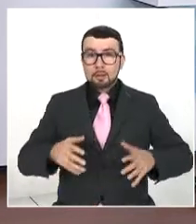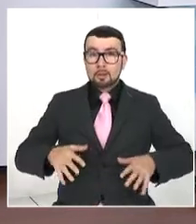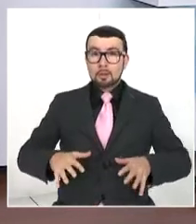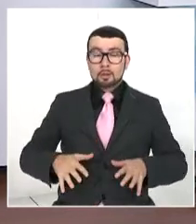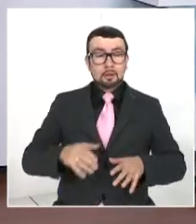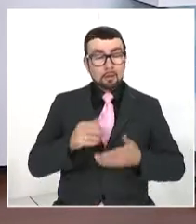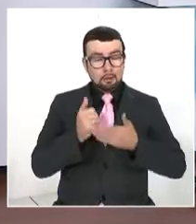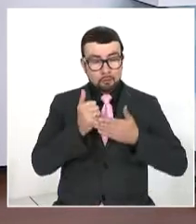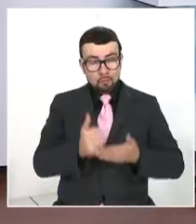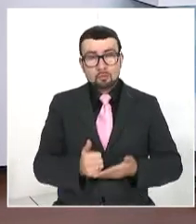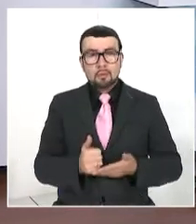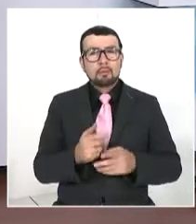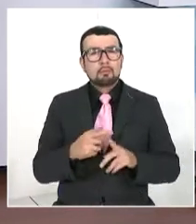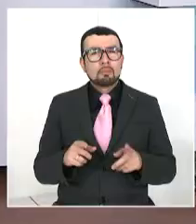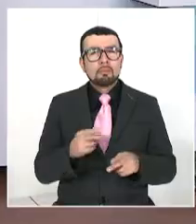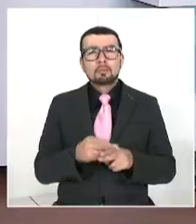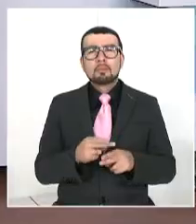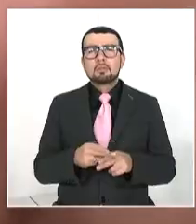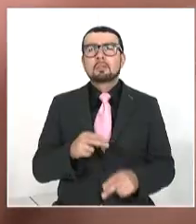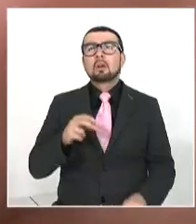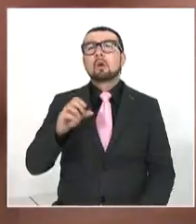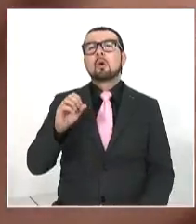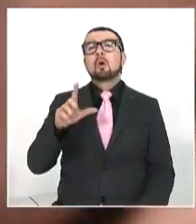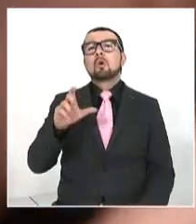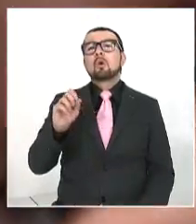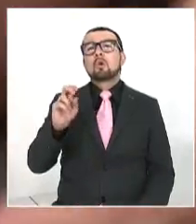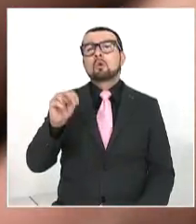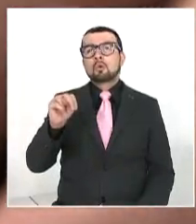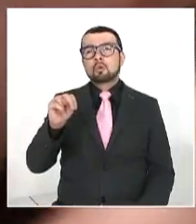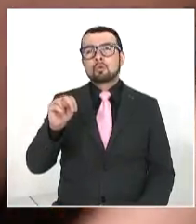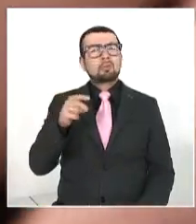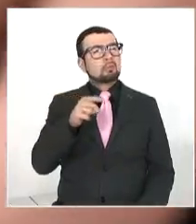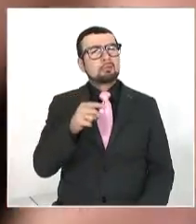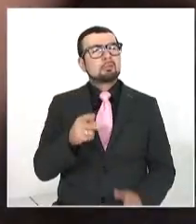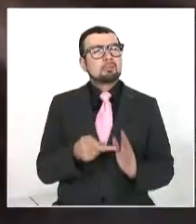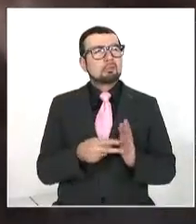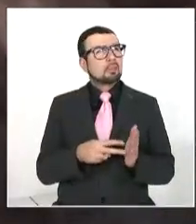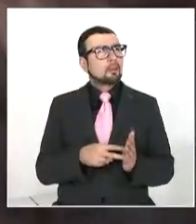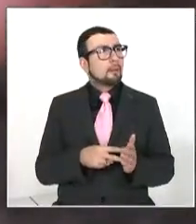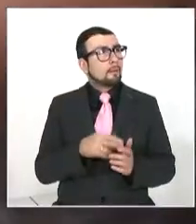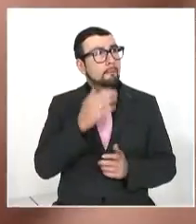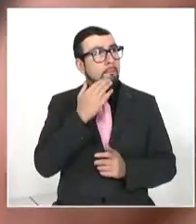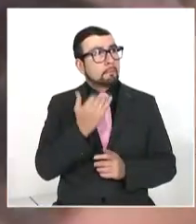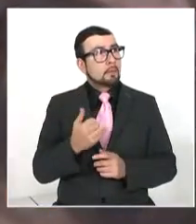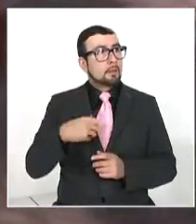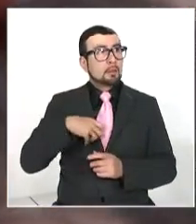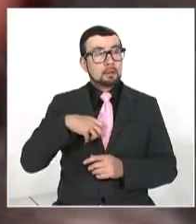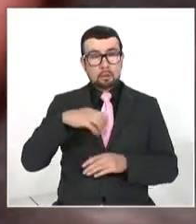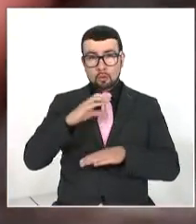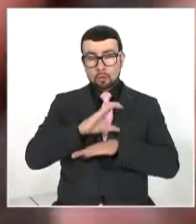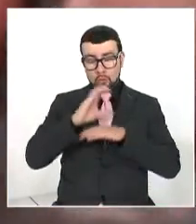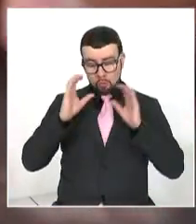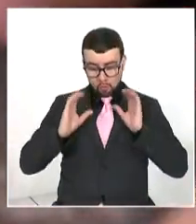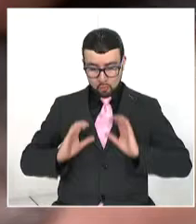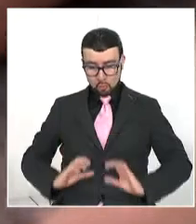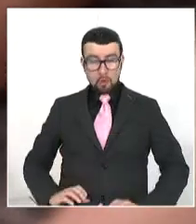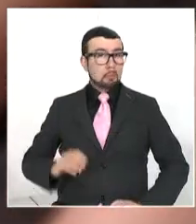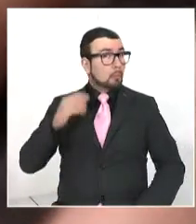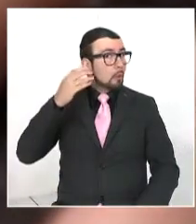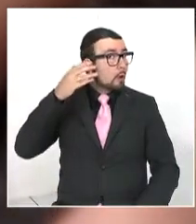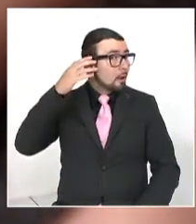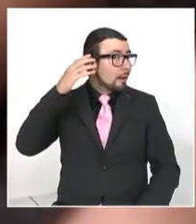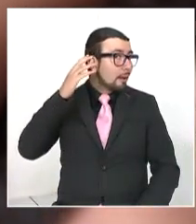llaman olones. El olón es la representación, nosotros tenemos en toda la oreja la